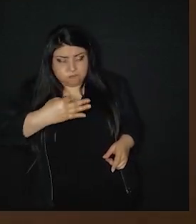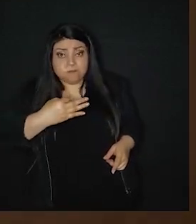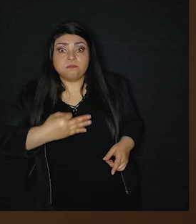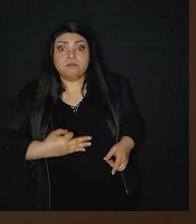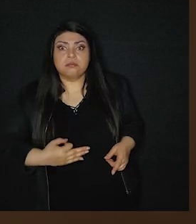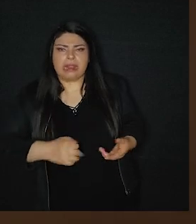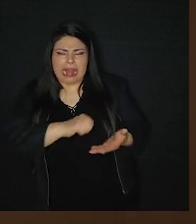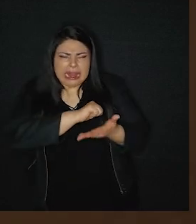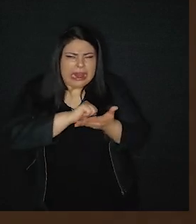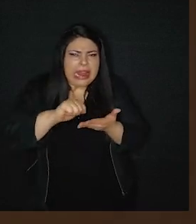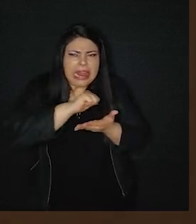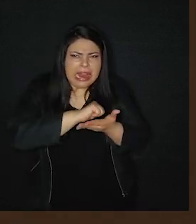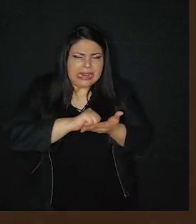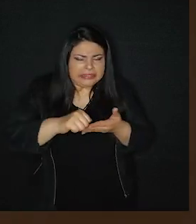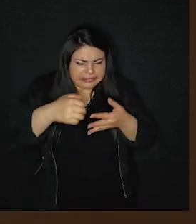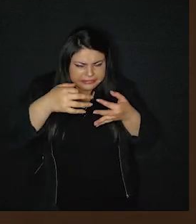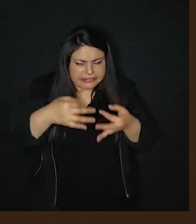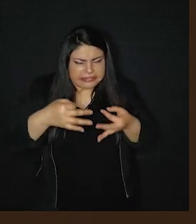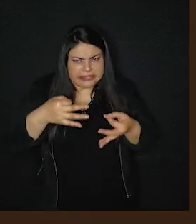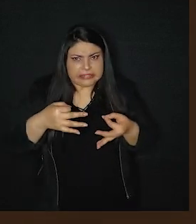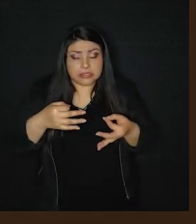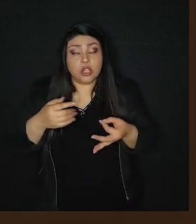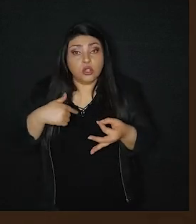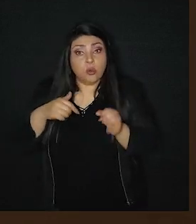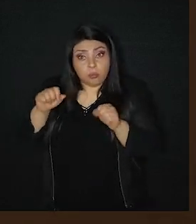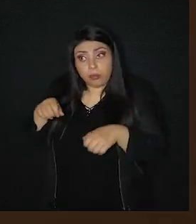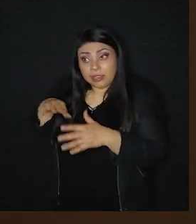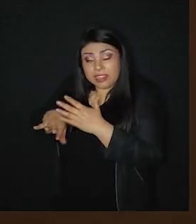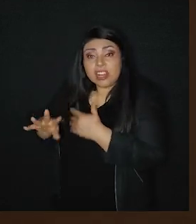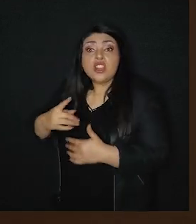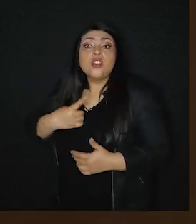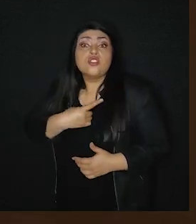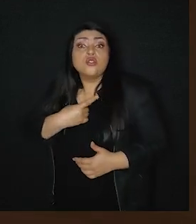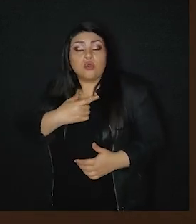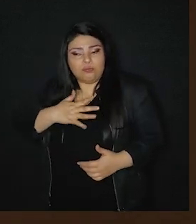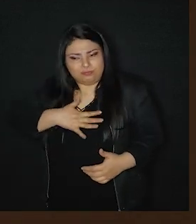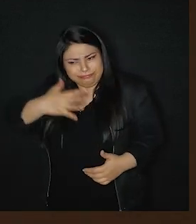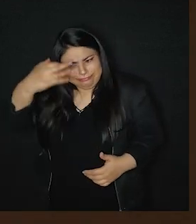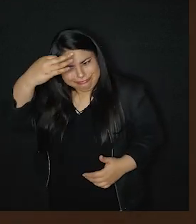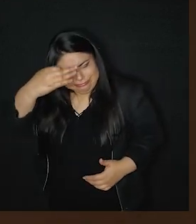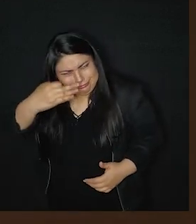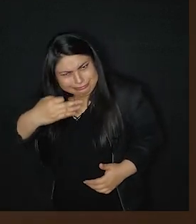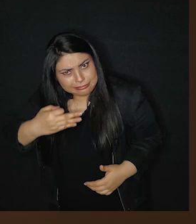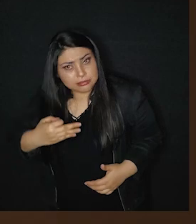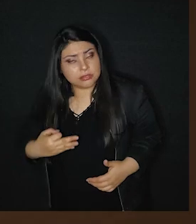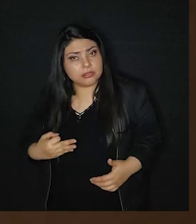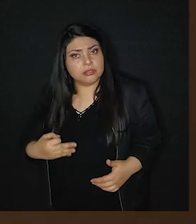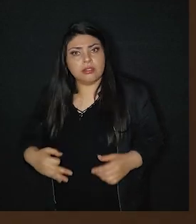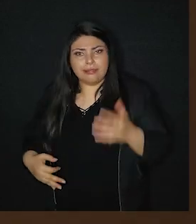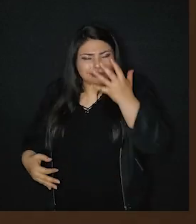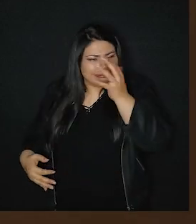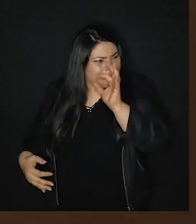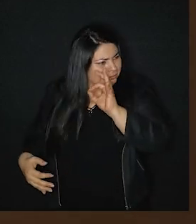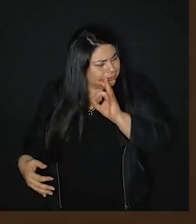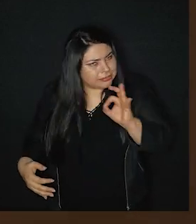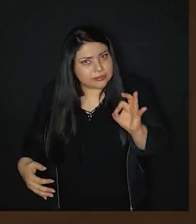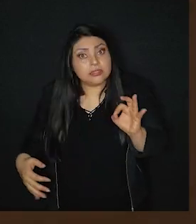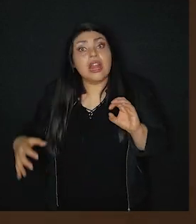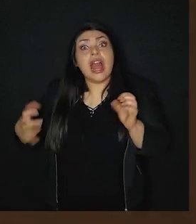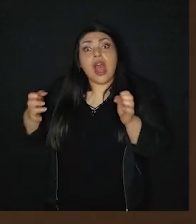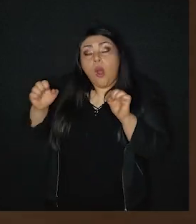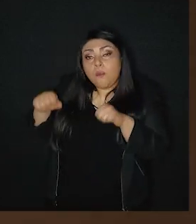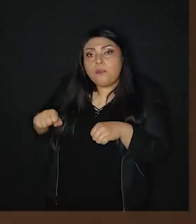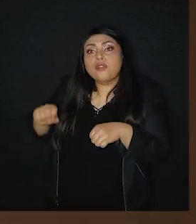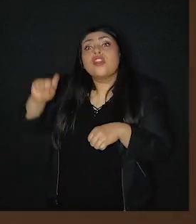Dios por qué pasaba esto Pues un estudioso de la palabra el señor trajo Este ejemplo